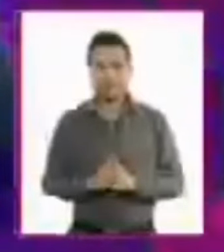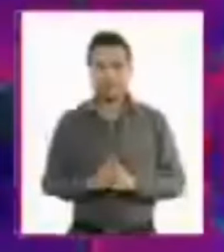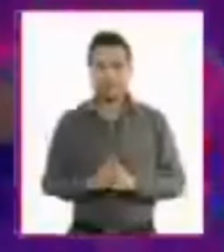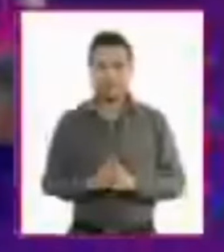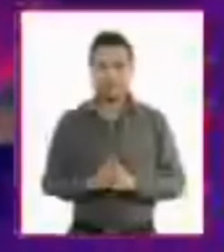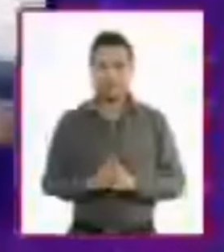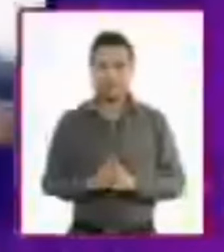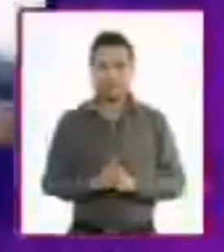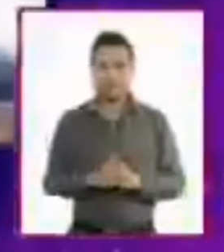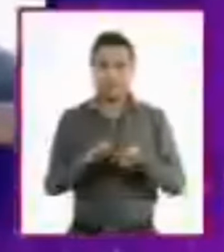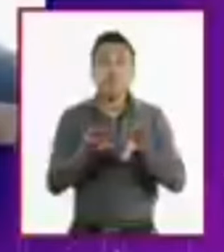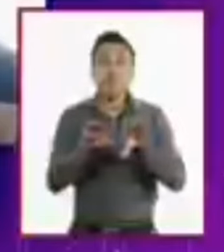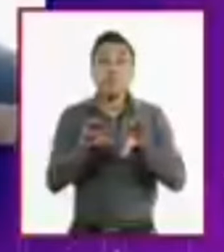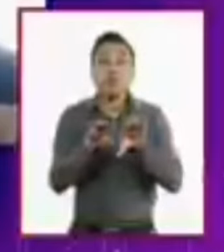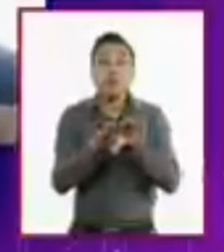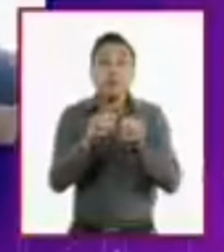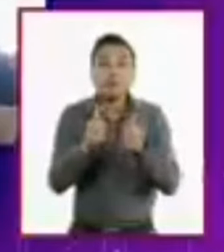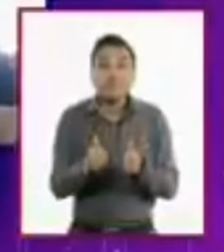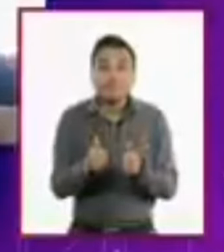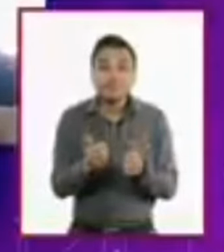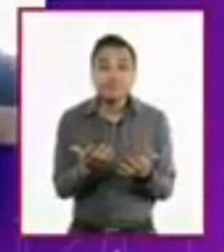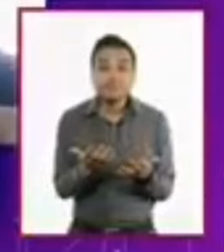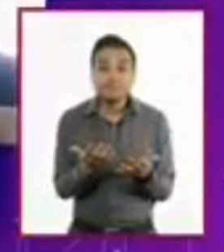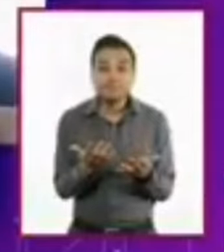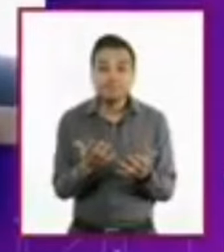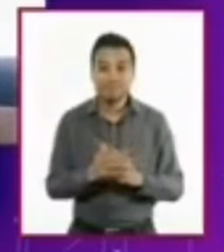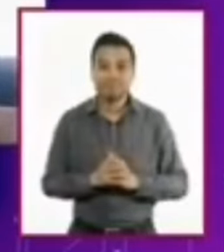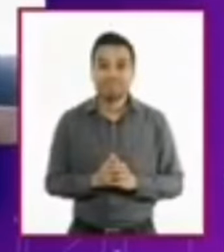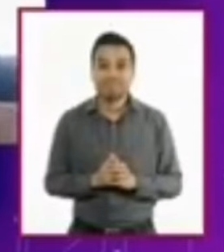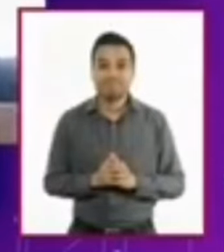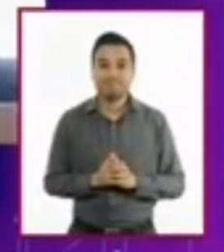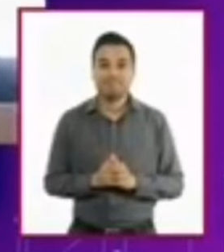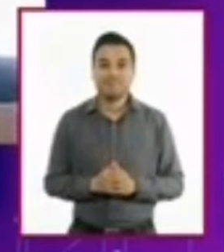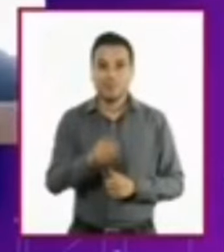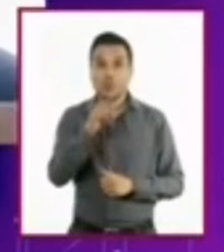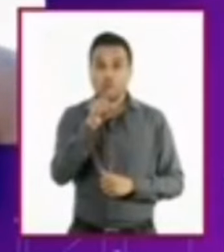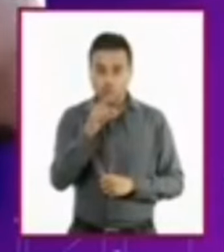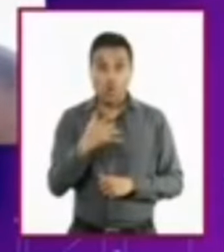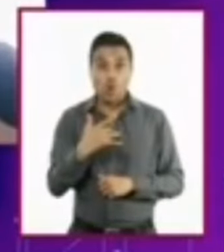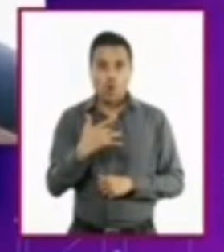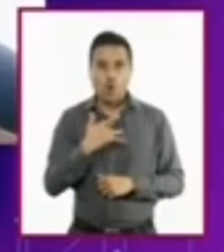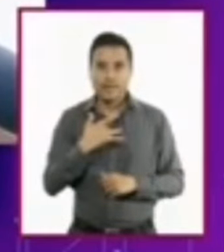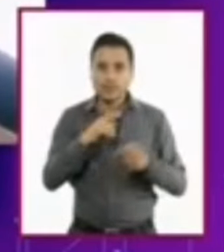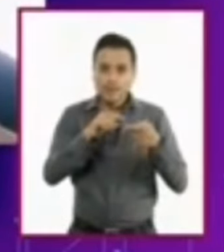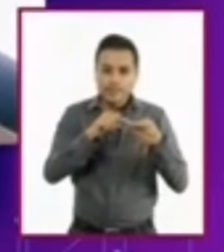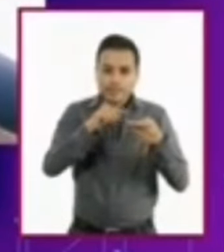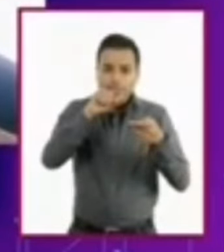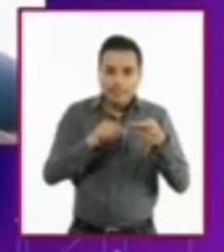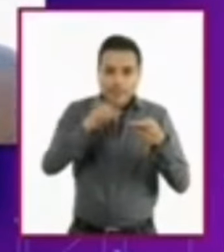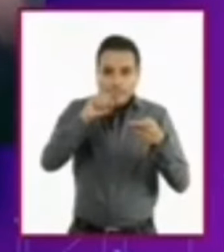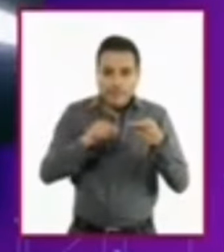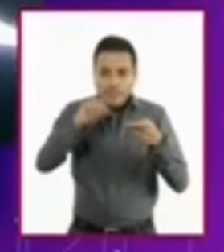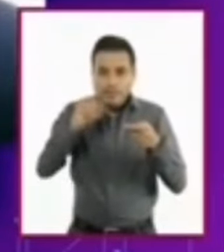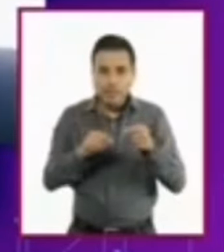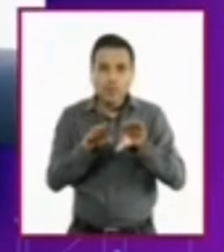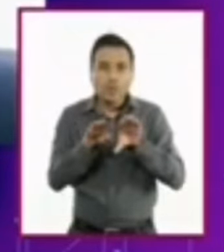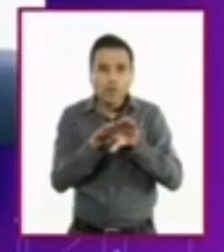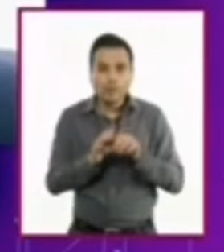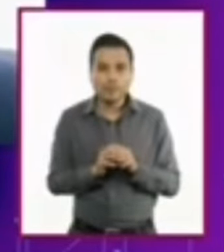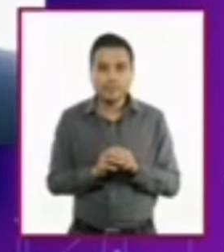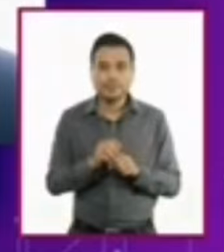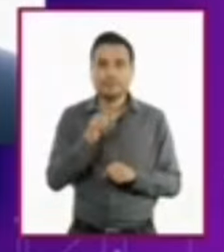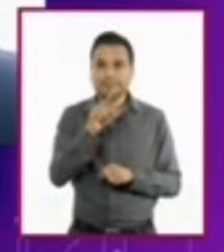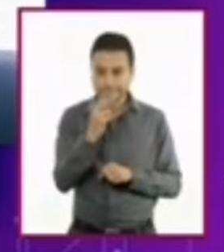¿Cómo están, compañeros? El reto es detectar la frecuencia cardíaca y respiratoria de su corazón. Para esto necesitaremos